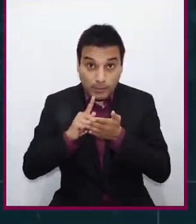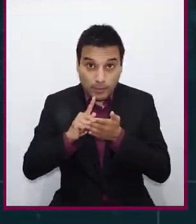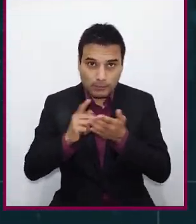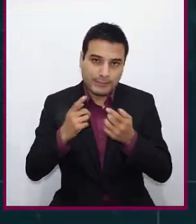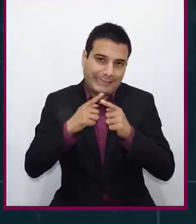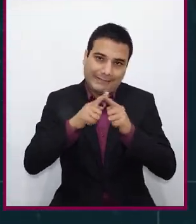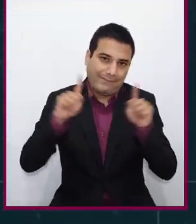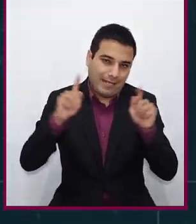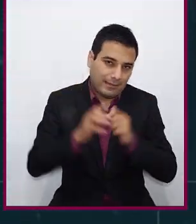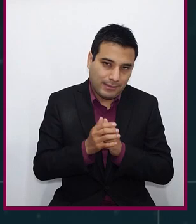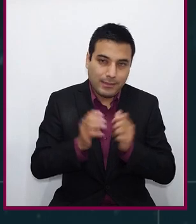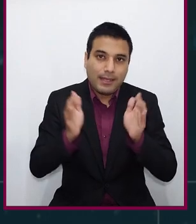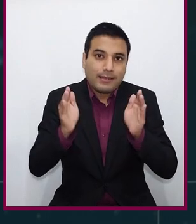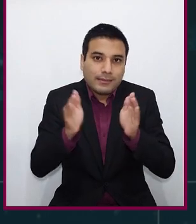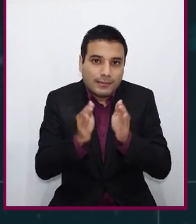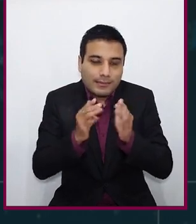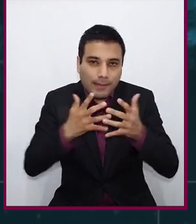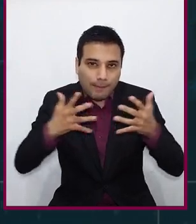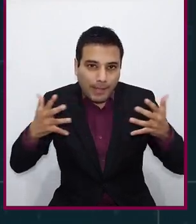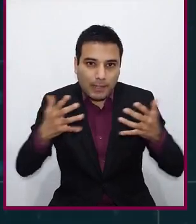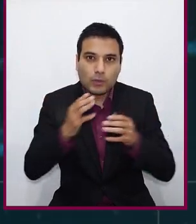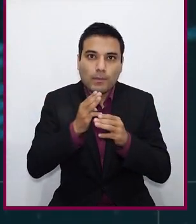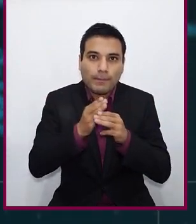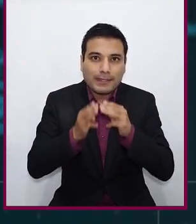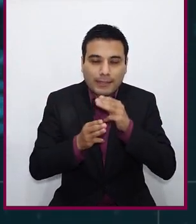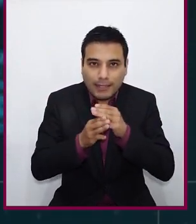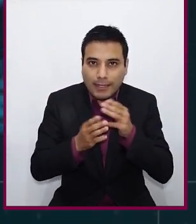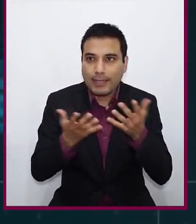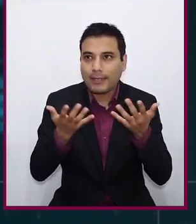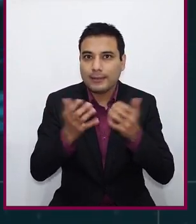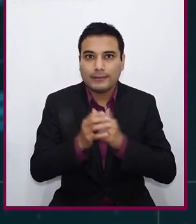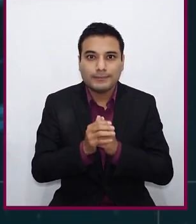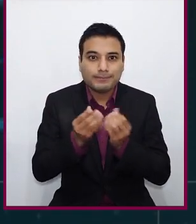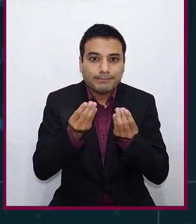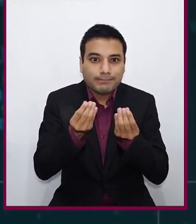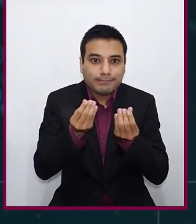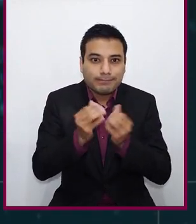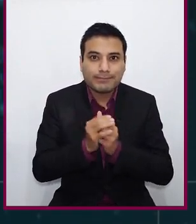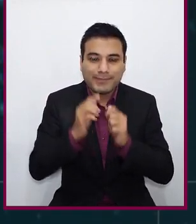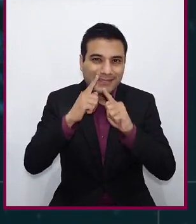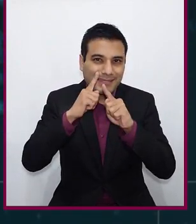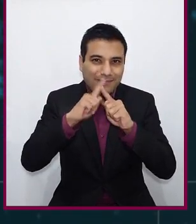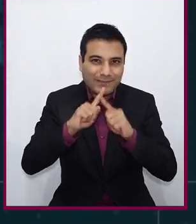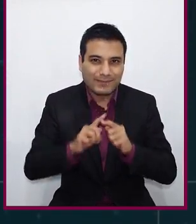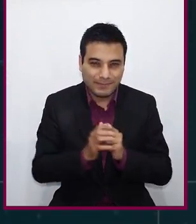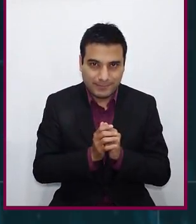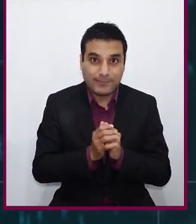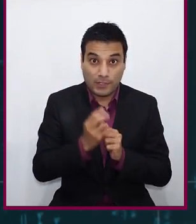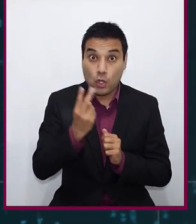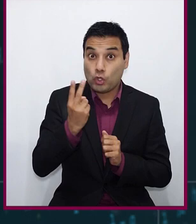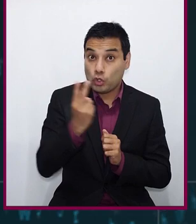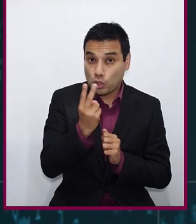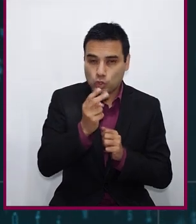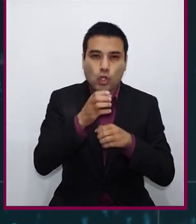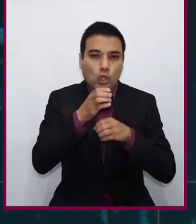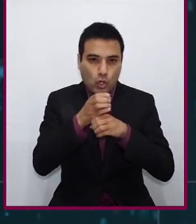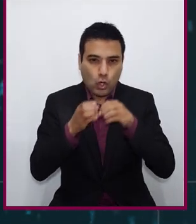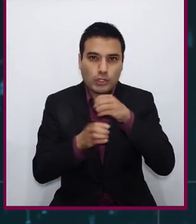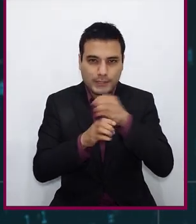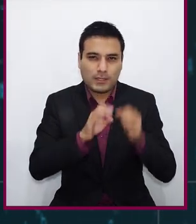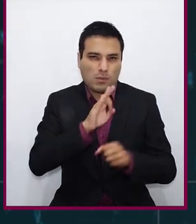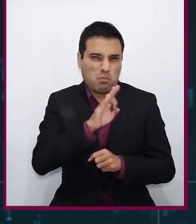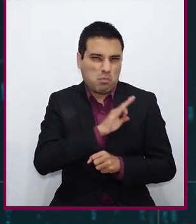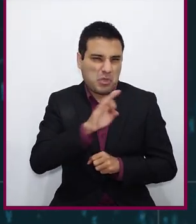pluma por su tamaño su color y el material del que está hecha ambos son objetos y ambos pueden